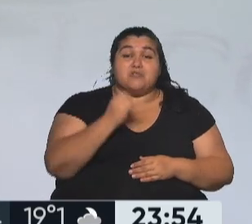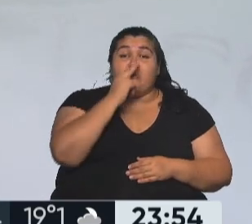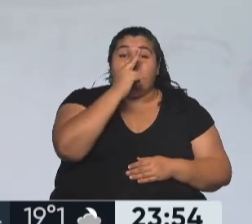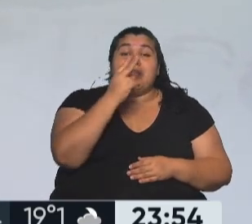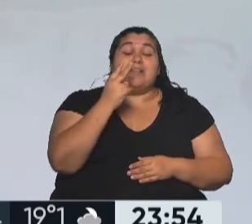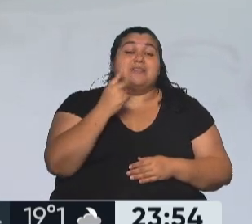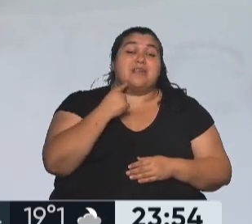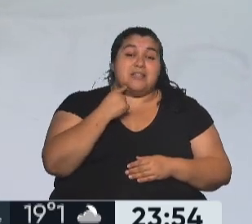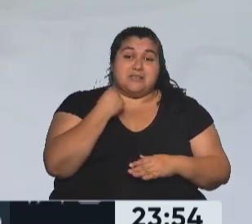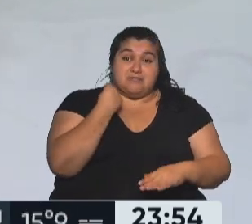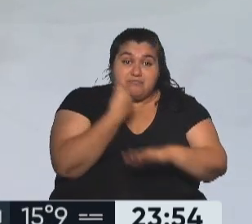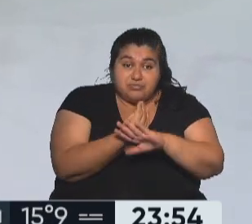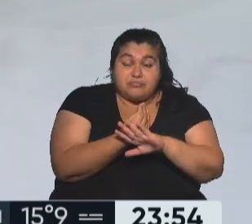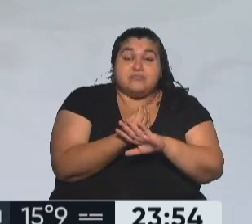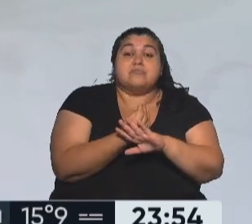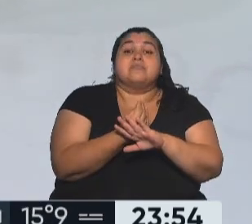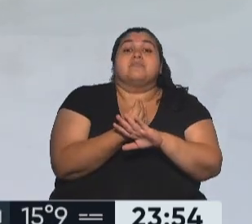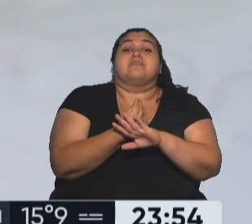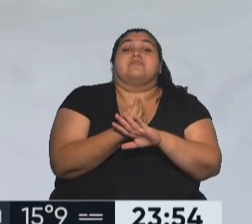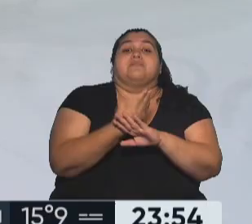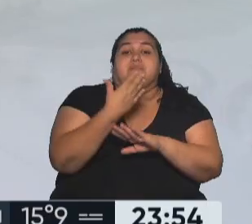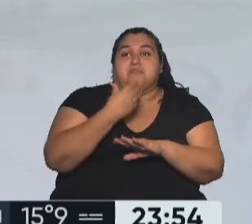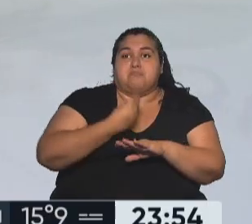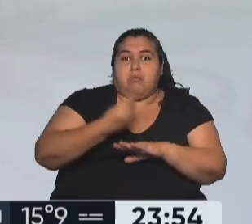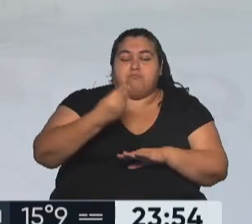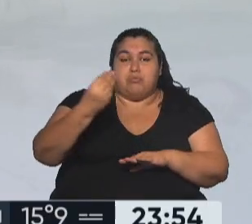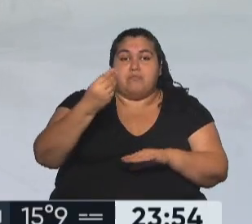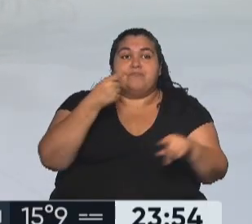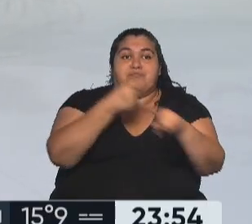salió campeón del torneo local y después de la trajo Libertadores con el Patón Bausa. Le trajo suerte.